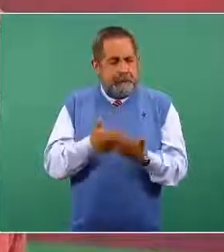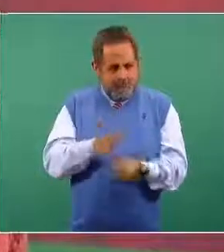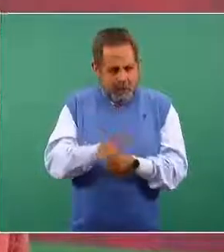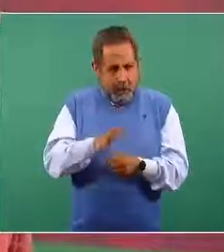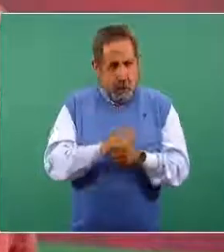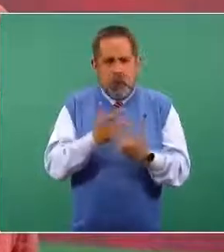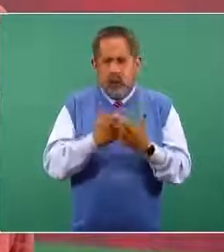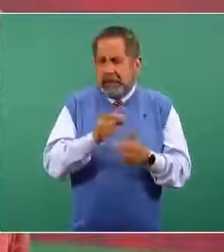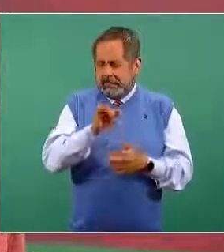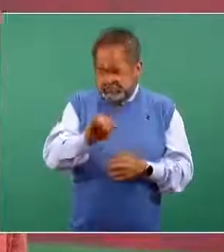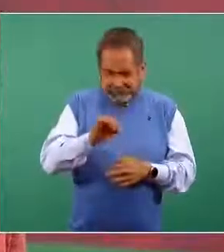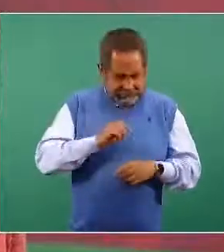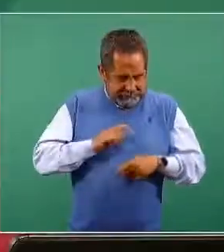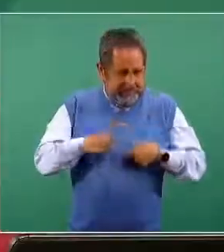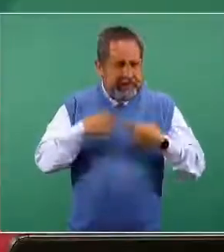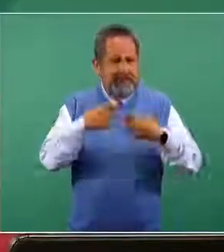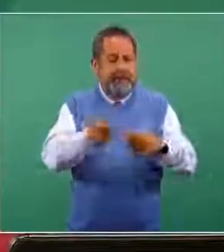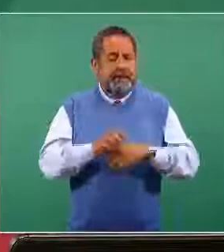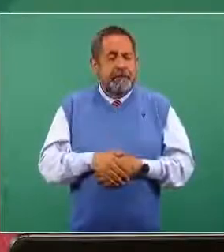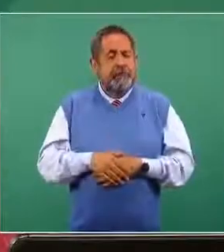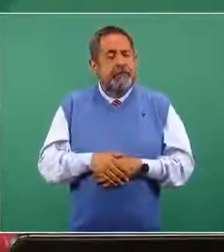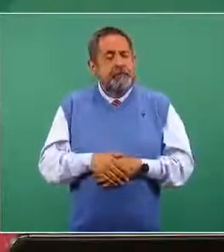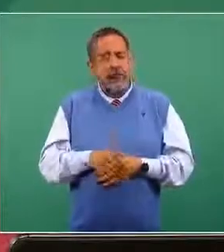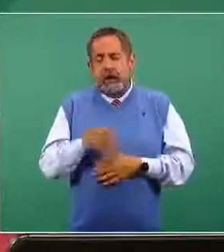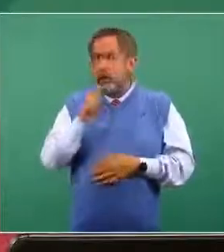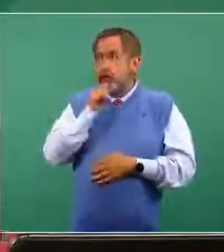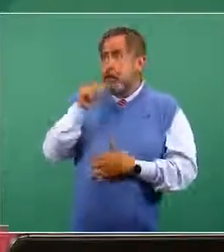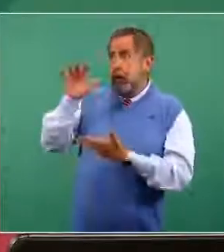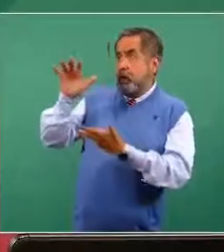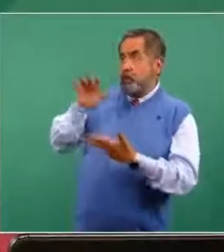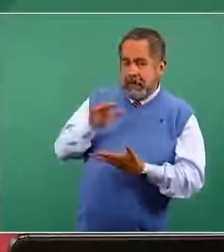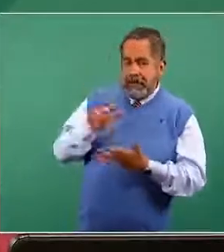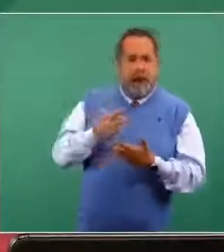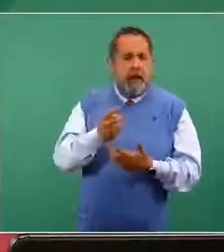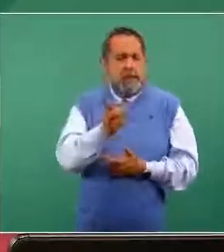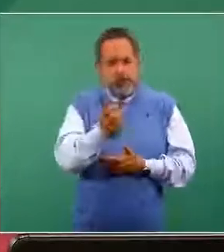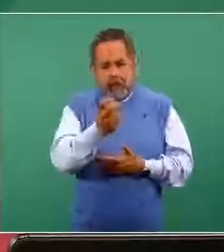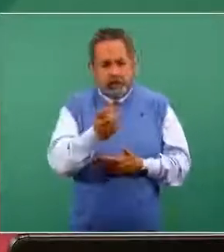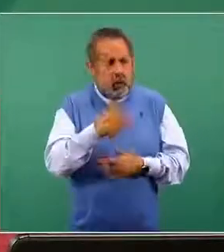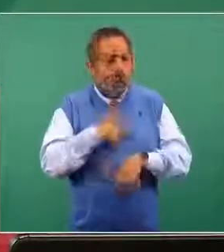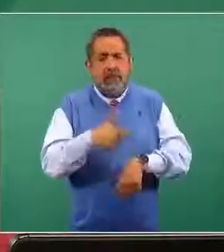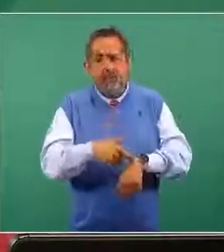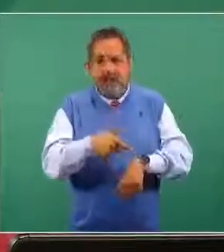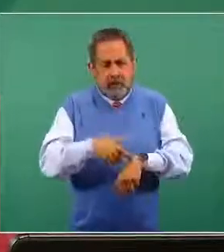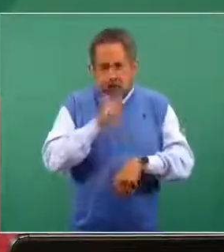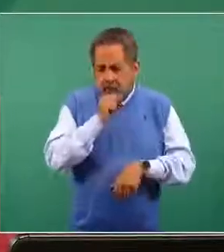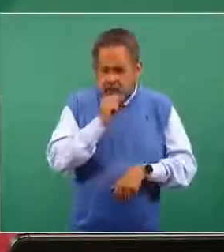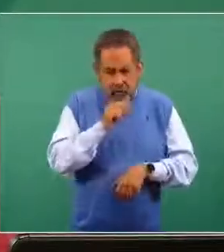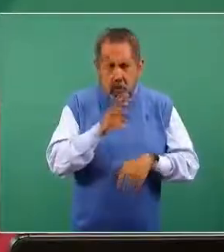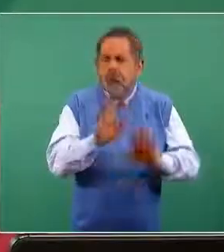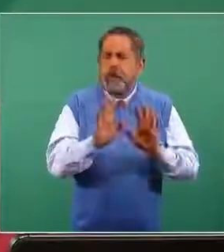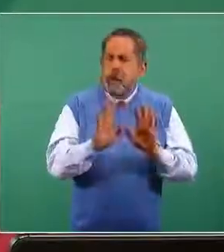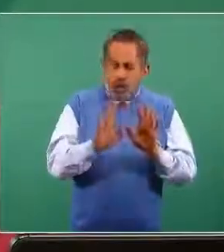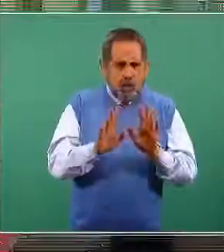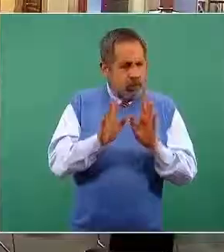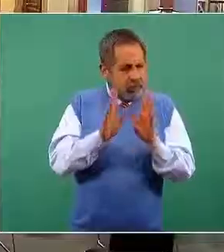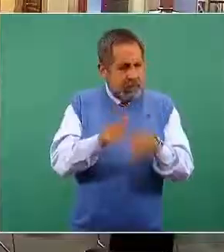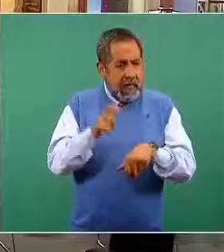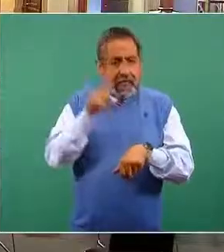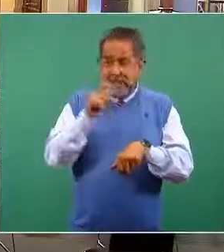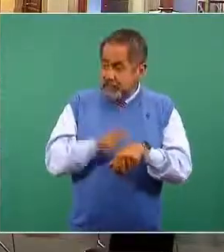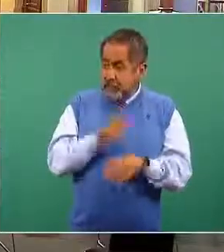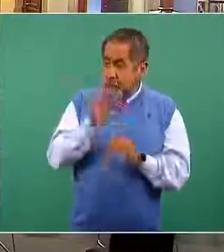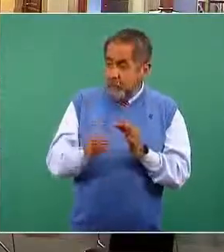calculadas para que le llegue y si no lo ha recibido es porque todavía no está el tiempo en que debe ponérsela. En cuanto ese